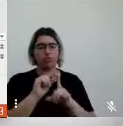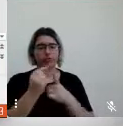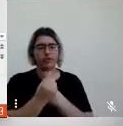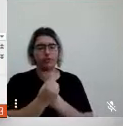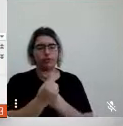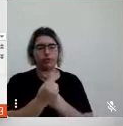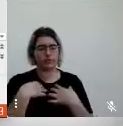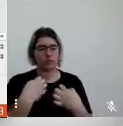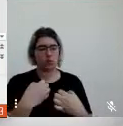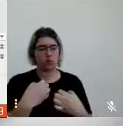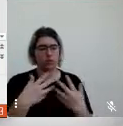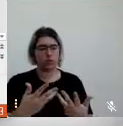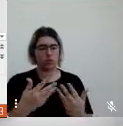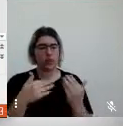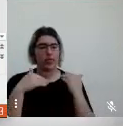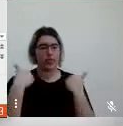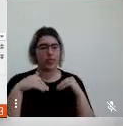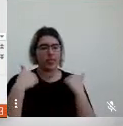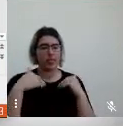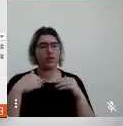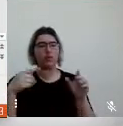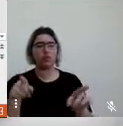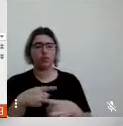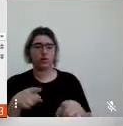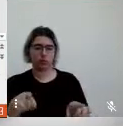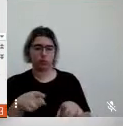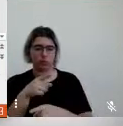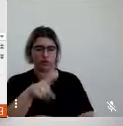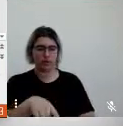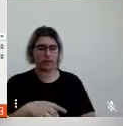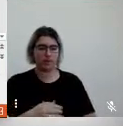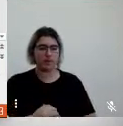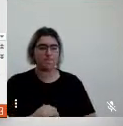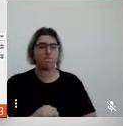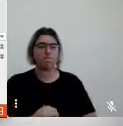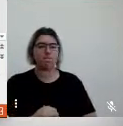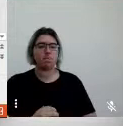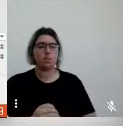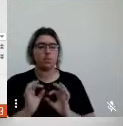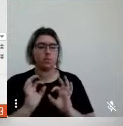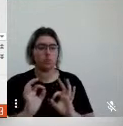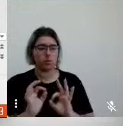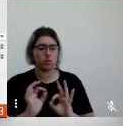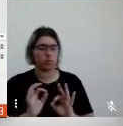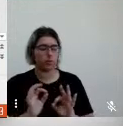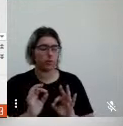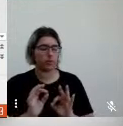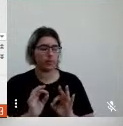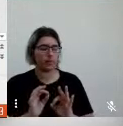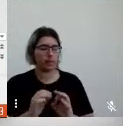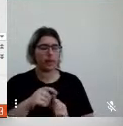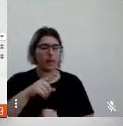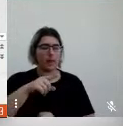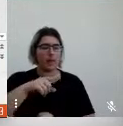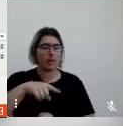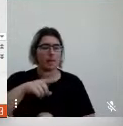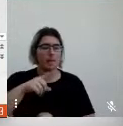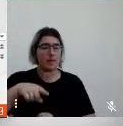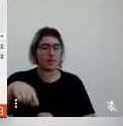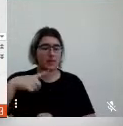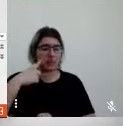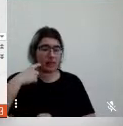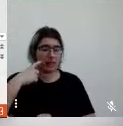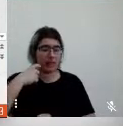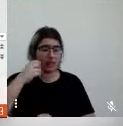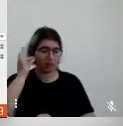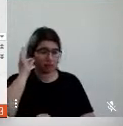ejercicio físico y la música. Aquí, como os comentaba antes, justo antes de la menstruación, estos